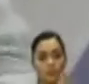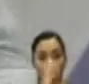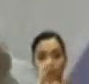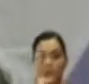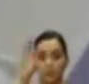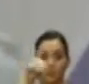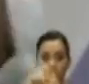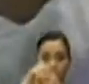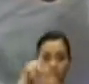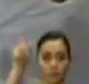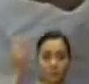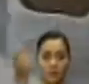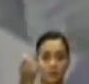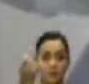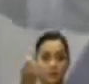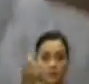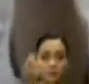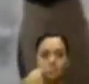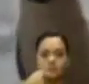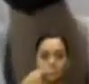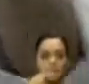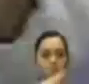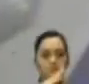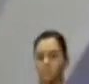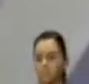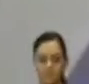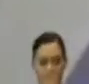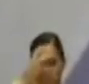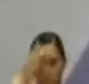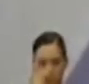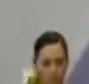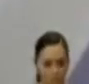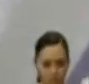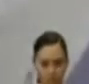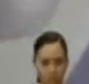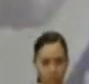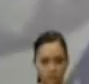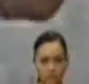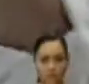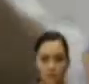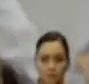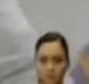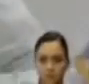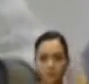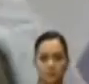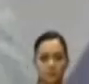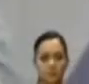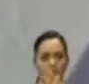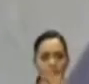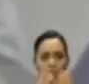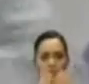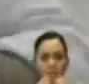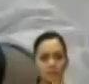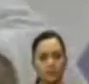Monetario, entonces ellos están por encima del bien y del mal y no van a tener tentaciones políticas ni ambiciones personales, etc. O